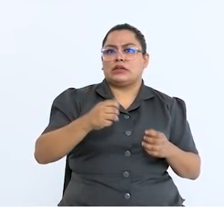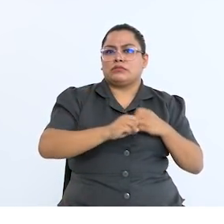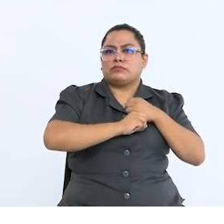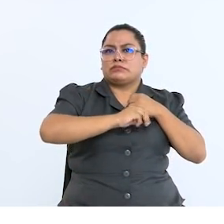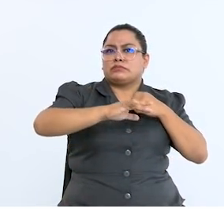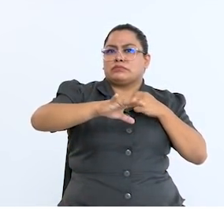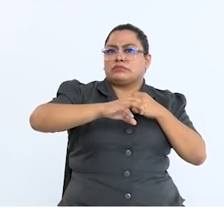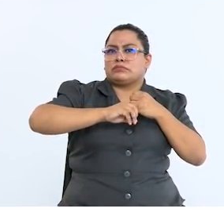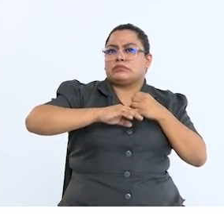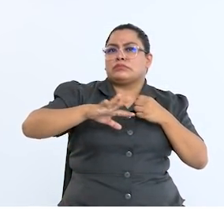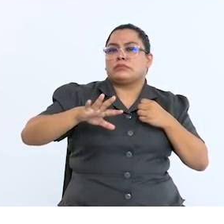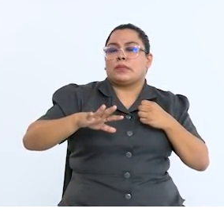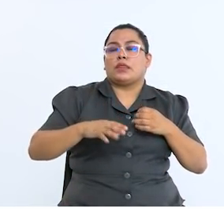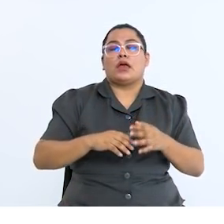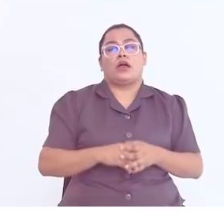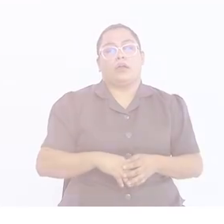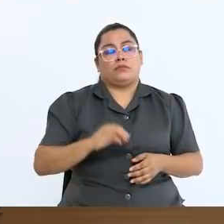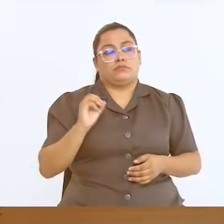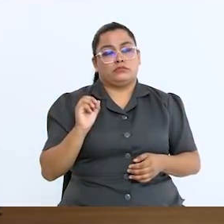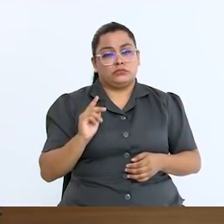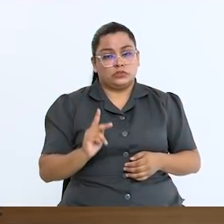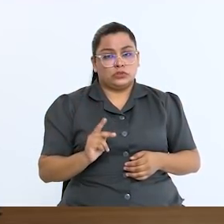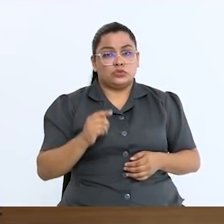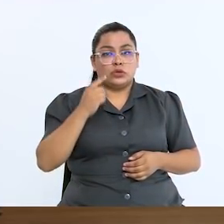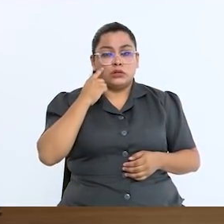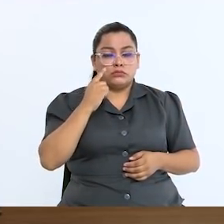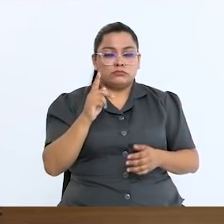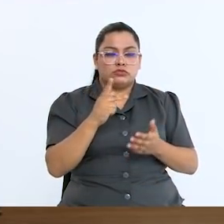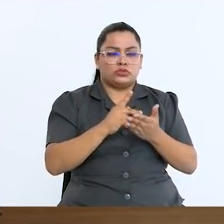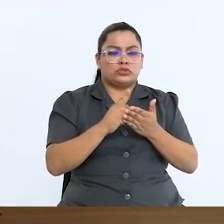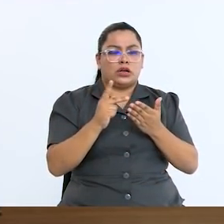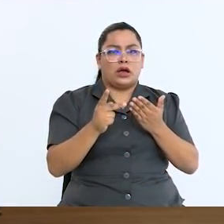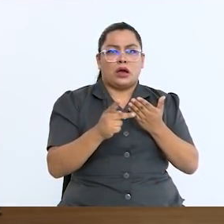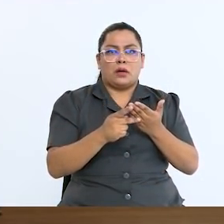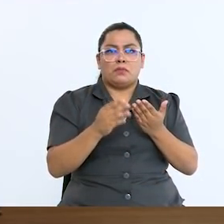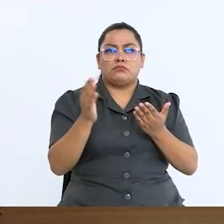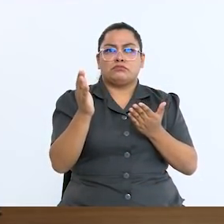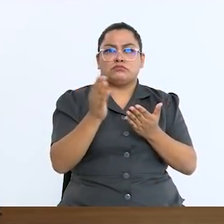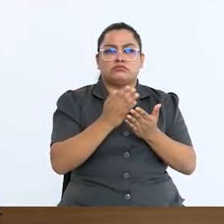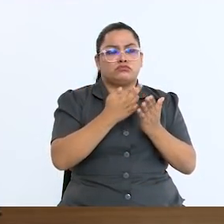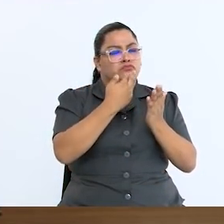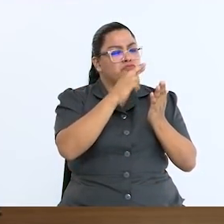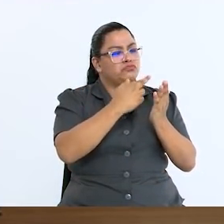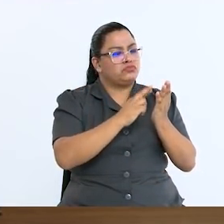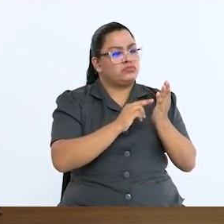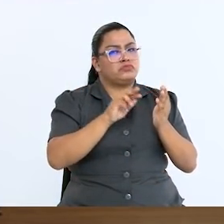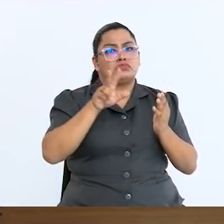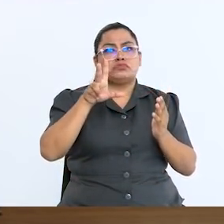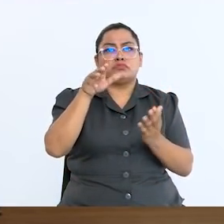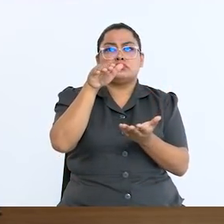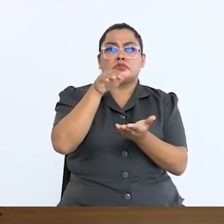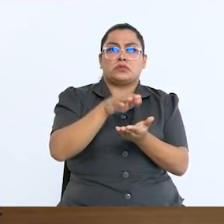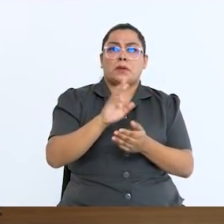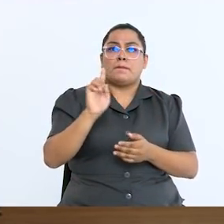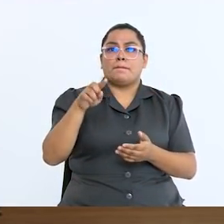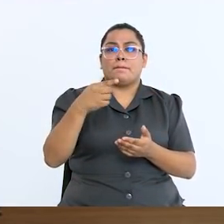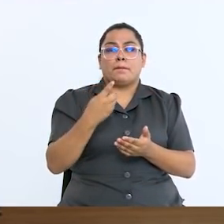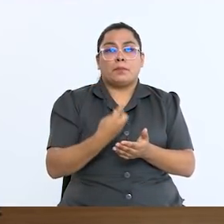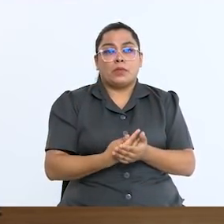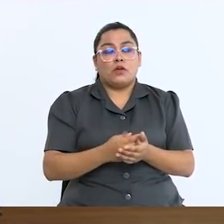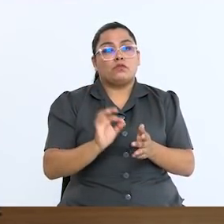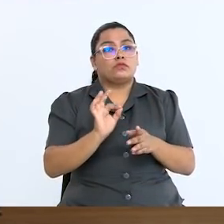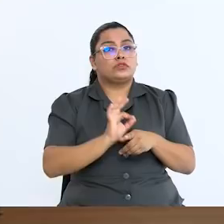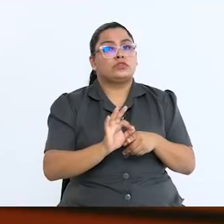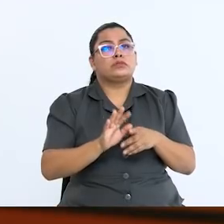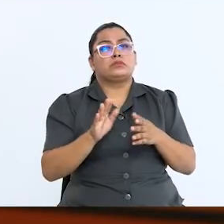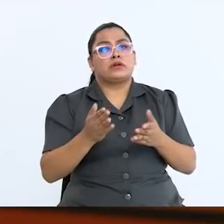está promoviendo en este aspecto? Bueno, si ustedes revisan el programa de estudio, en las 3 primeras unidades de primer